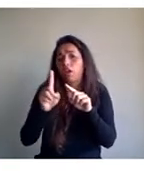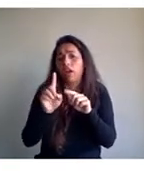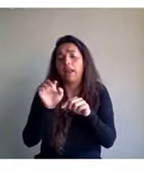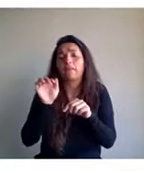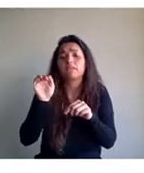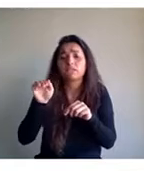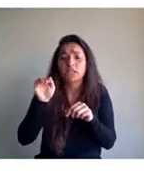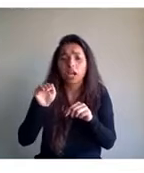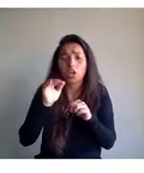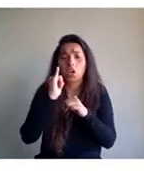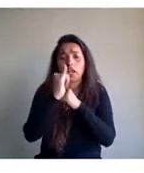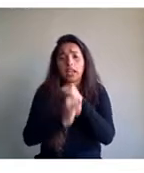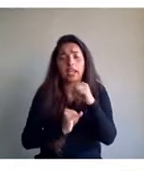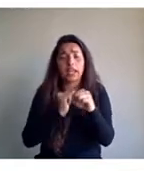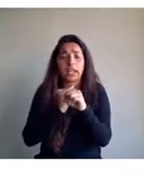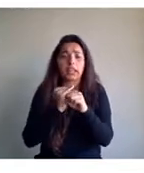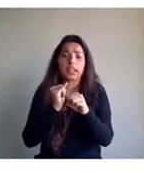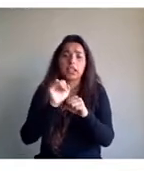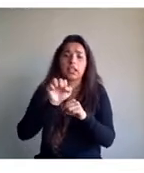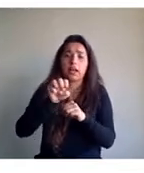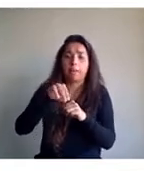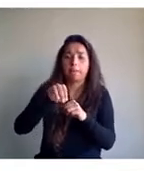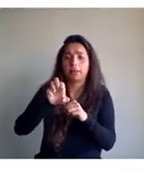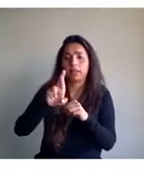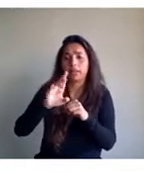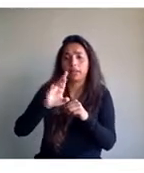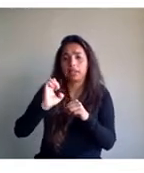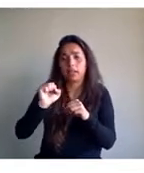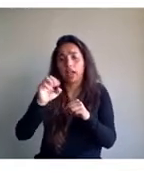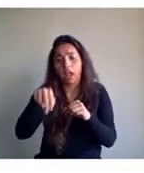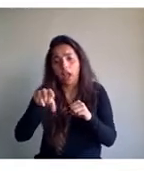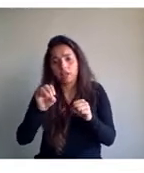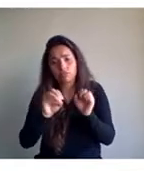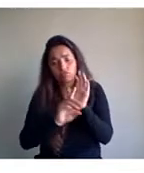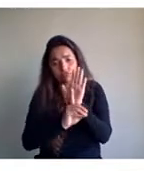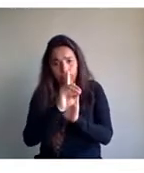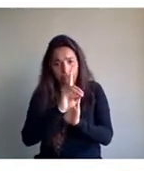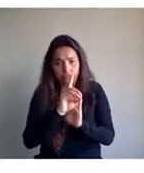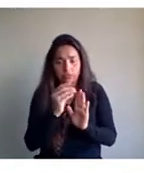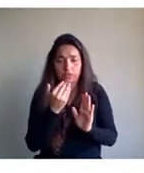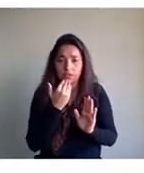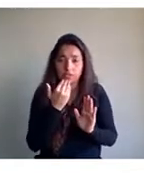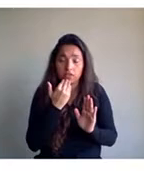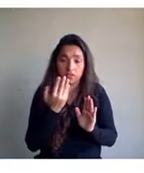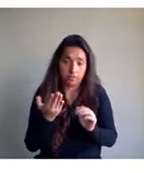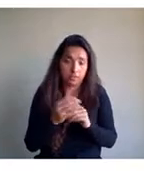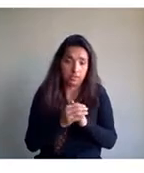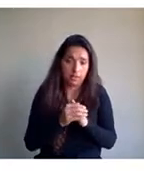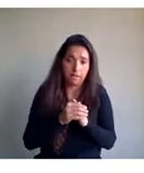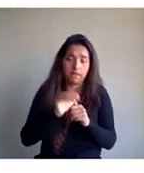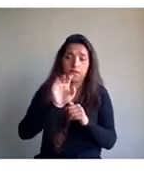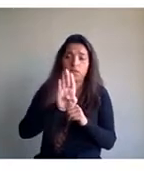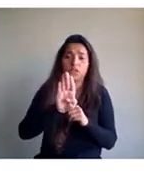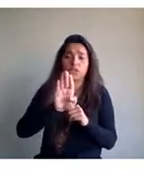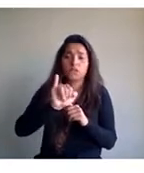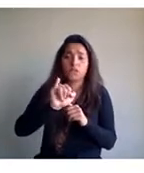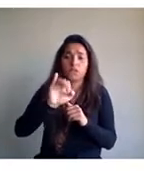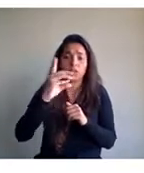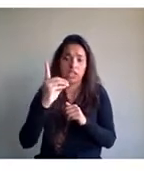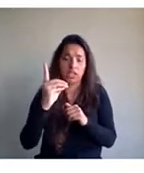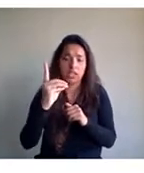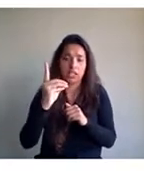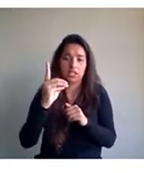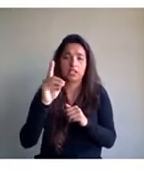desarrollo que está muy comprometido además con esta agenda yo fui funcionario del bid hace 15 años y tuve la oportunidad además